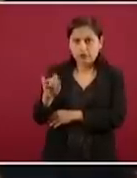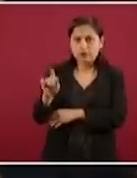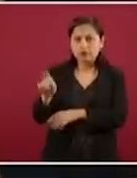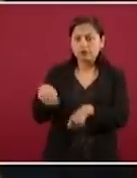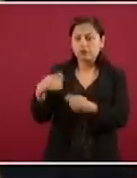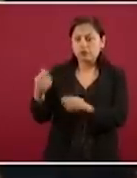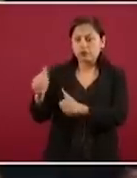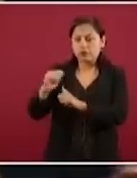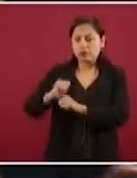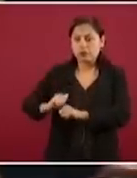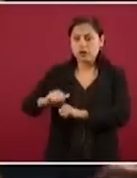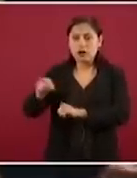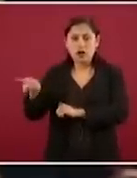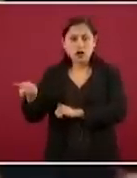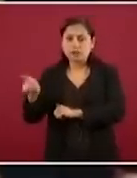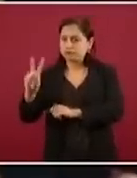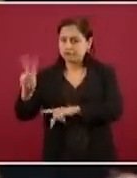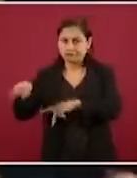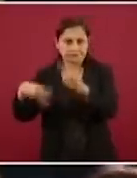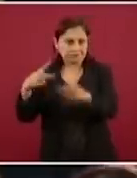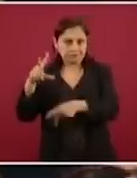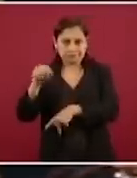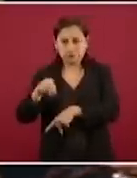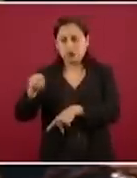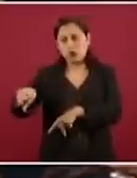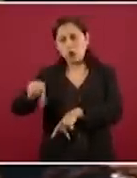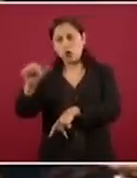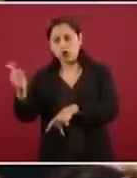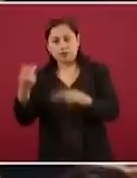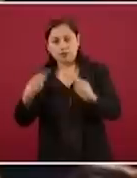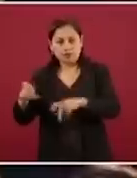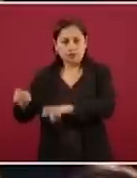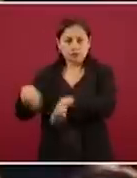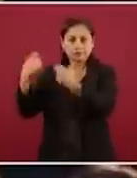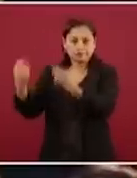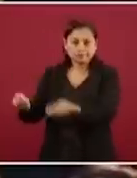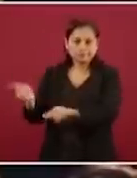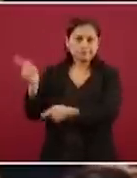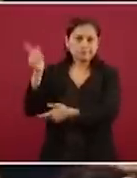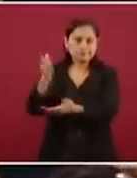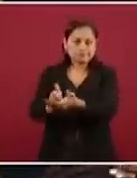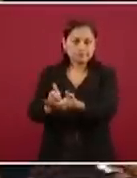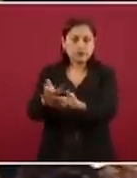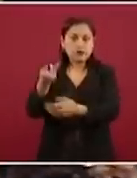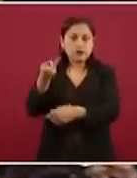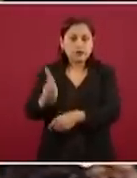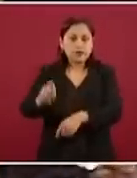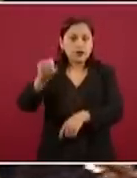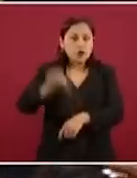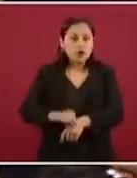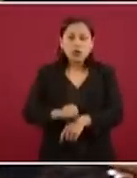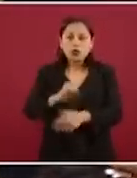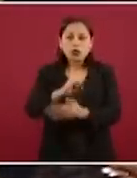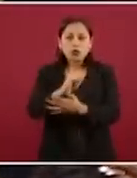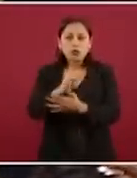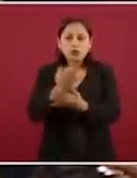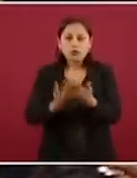una persona de sus colaboradores. Hasta hoy no ha habido ningún informe de eso, y a mí